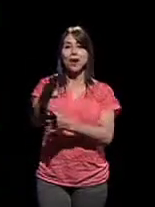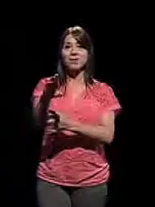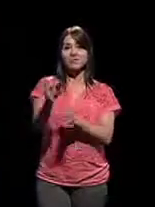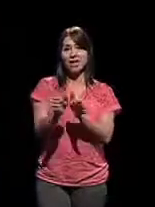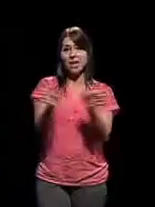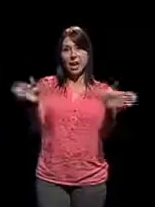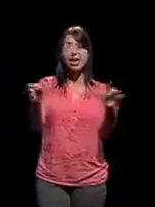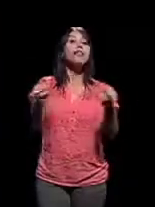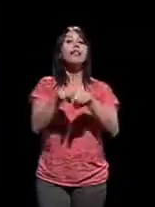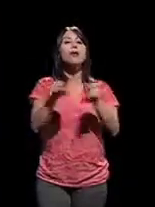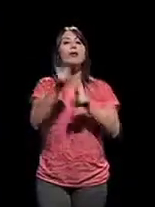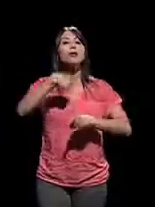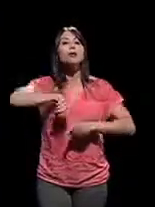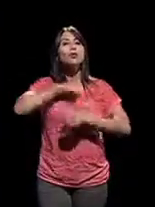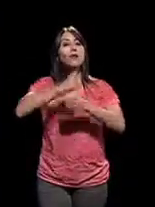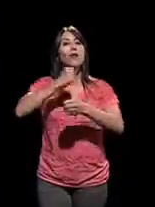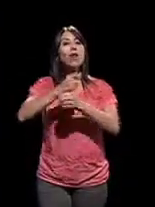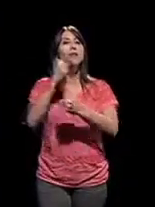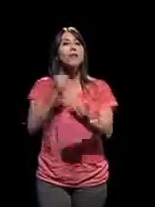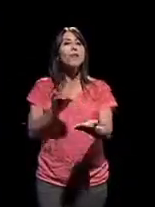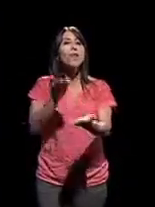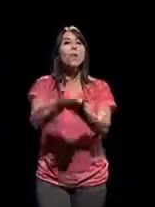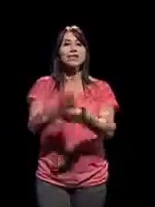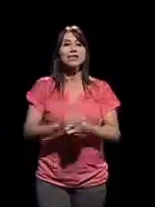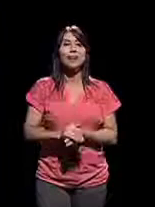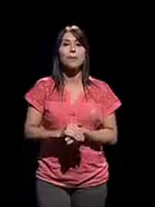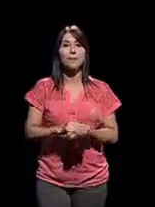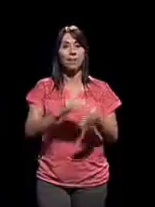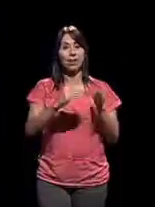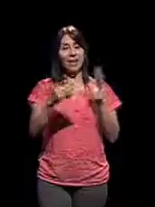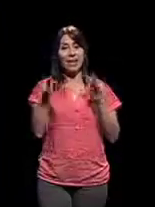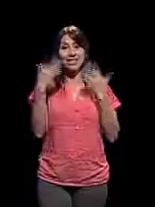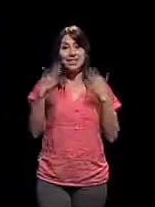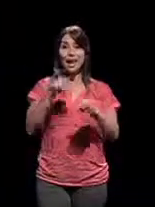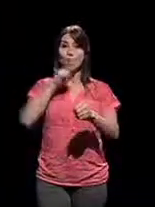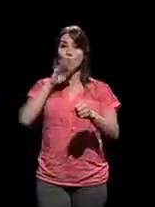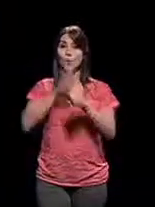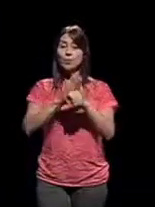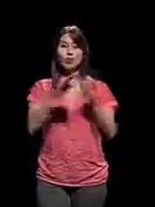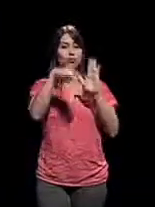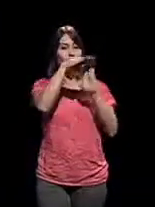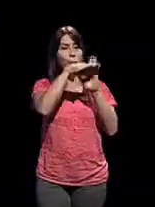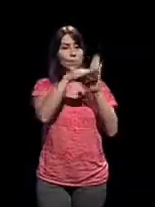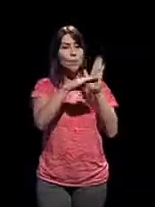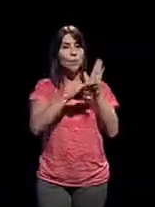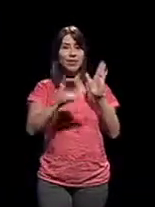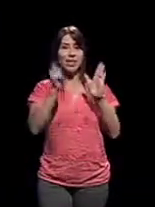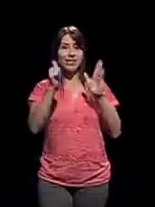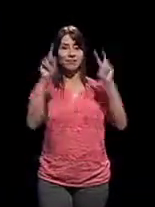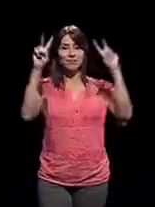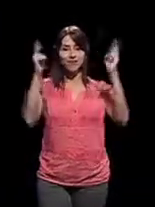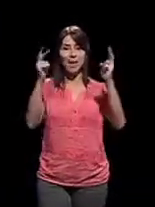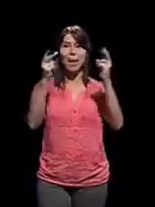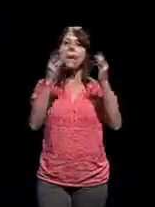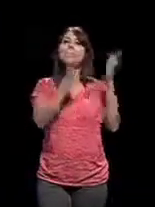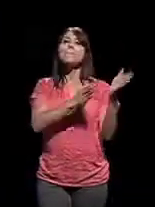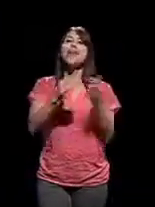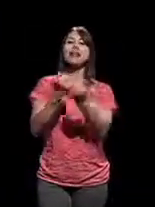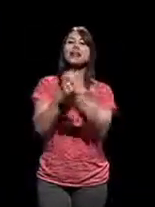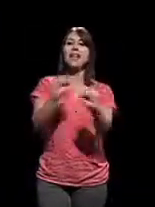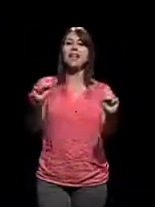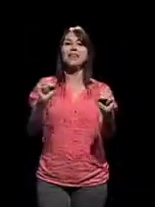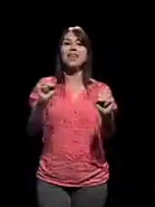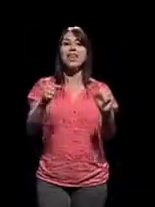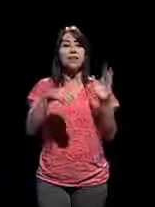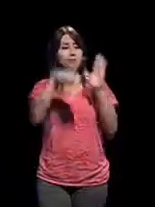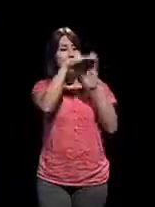general. Estamos trabajando también una propuesta de cómo es que vemos cada uno de los 10 compromisos que tiene la propuesta del Plan Rescate con toda